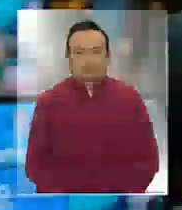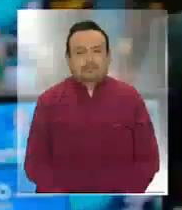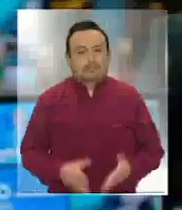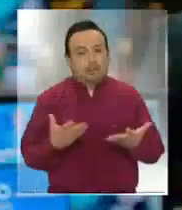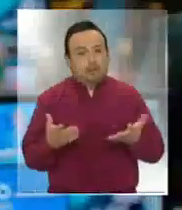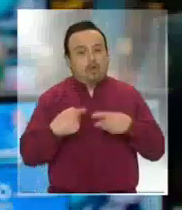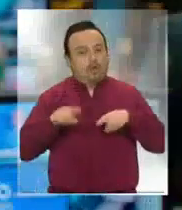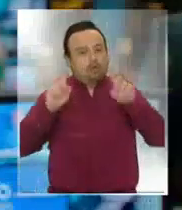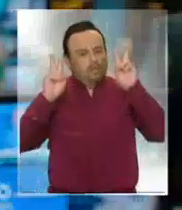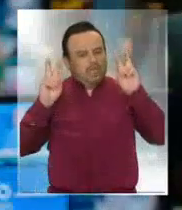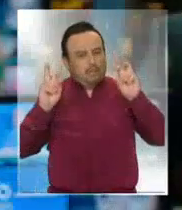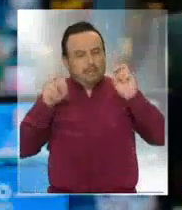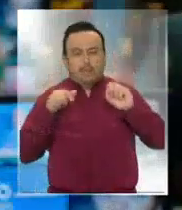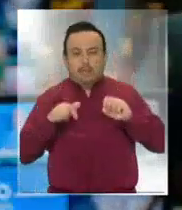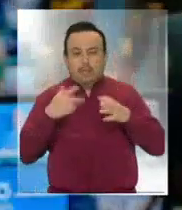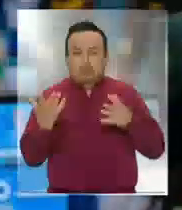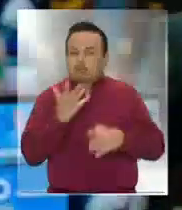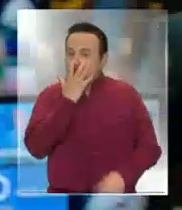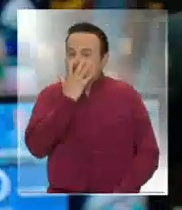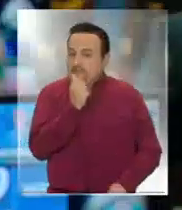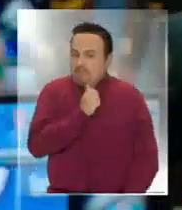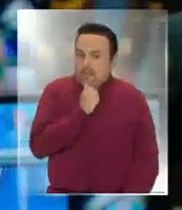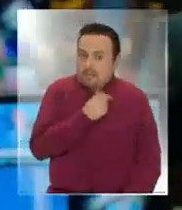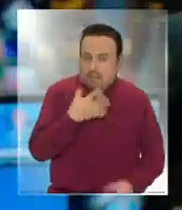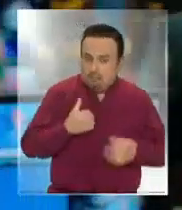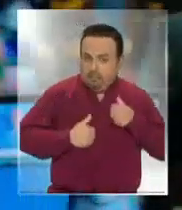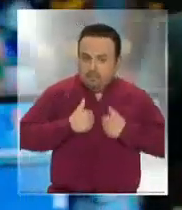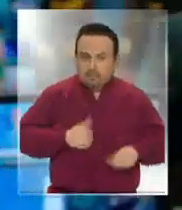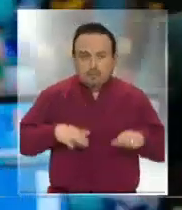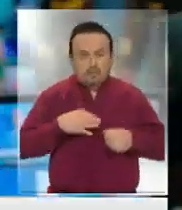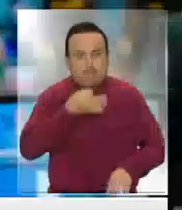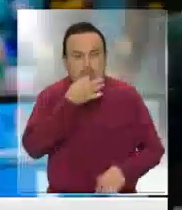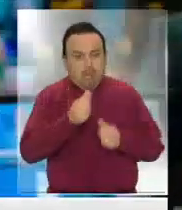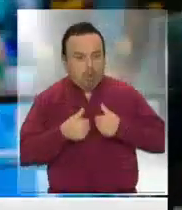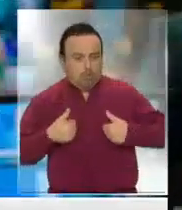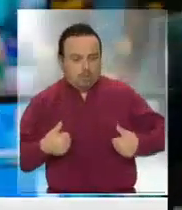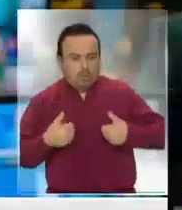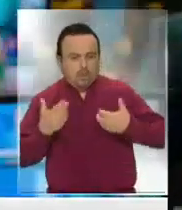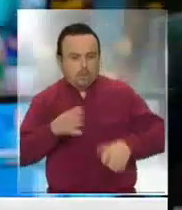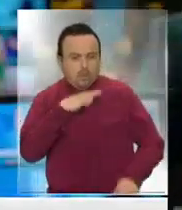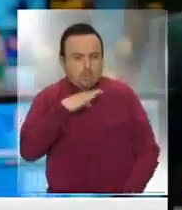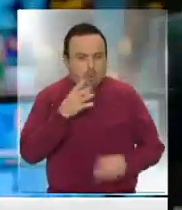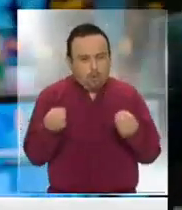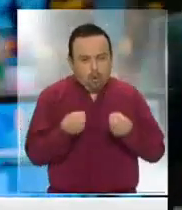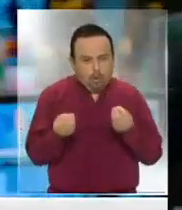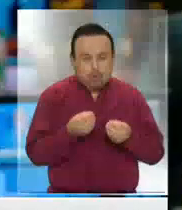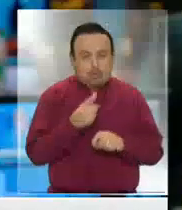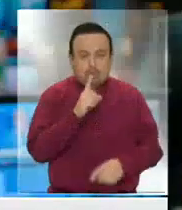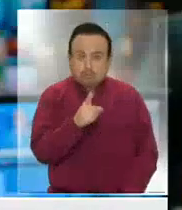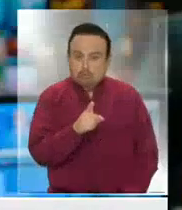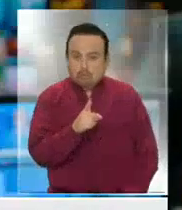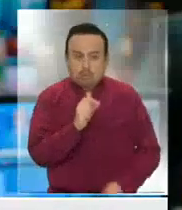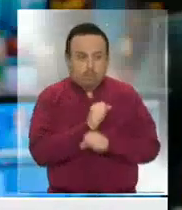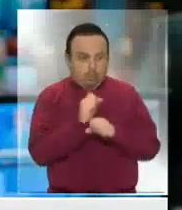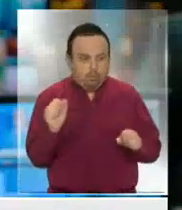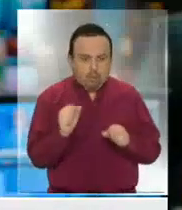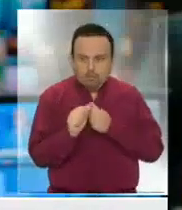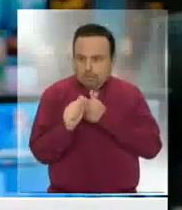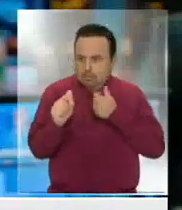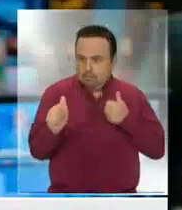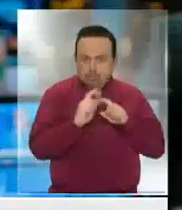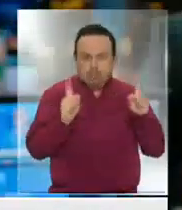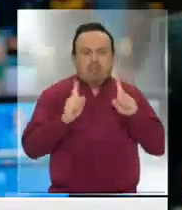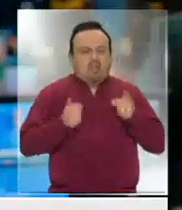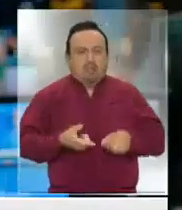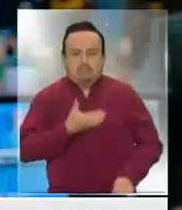Vamos con otro tema. Debido a la escasez de mascarillas profesionales y a la recomendación de las autoridades de utilizarlas cuando no se pueda mantener el